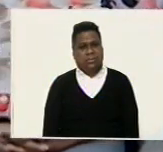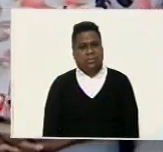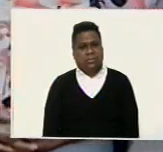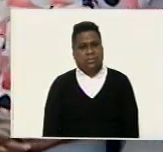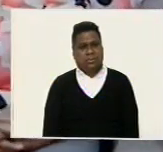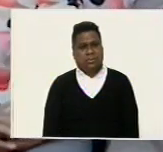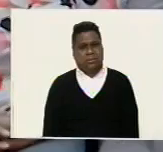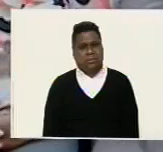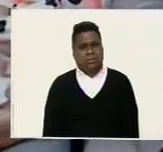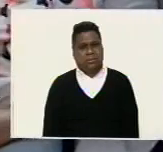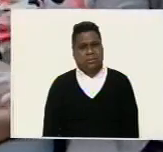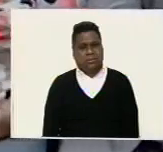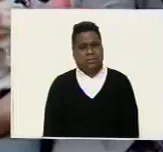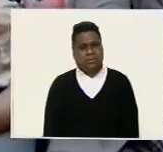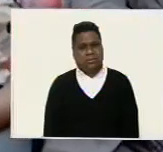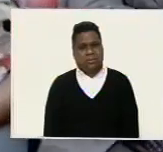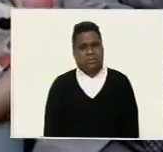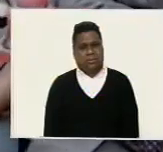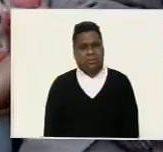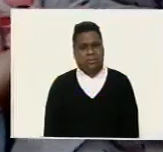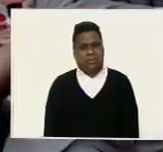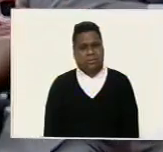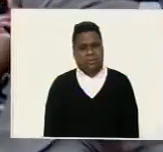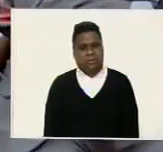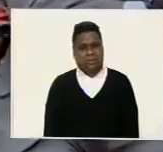Ya sé que tosa más.